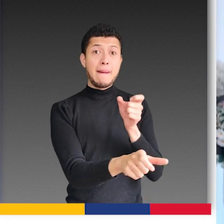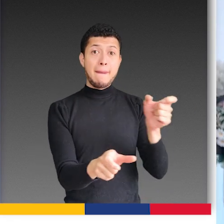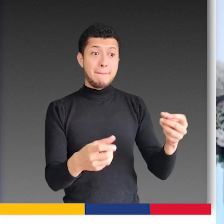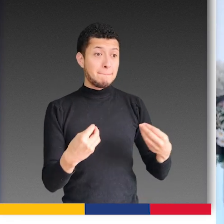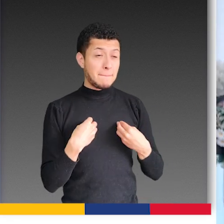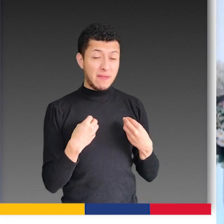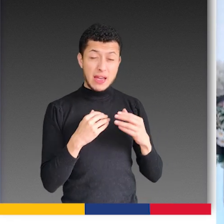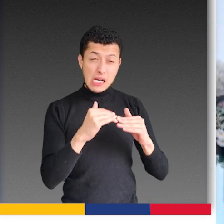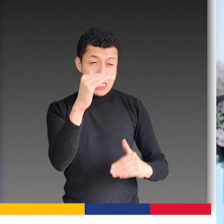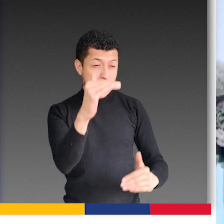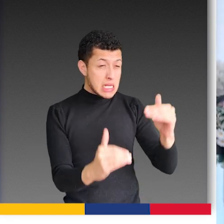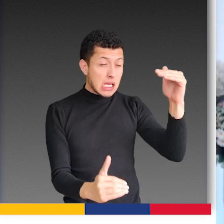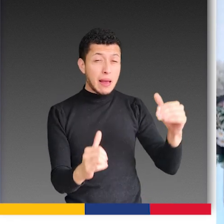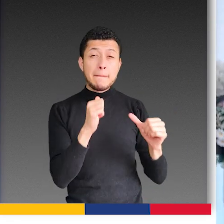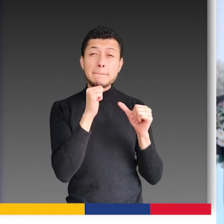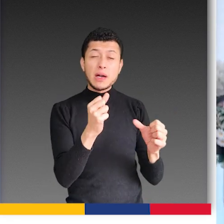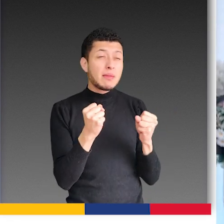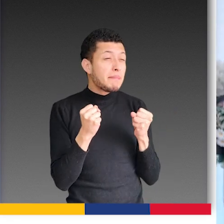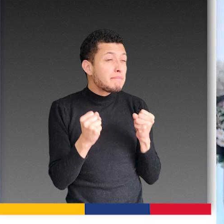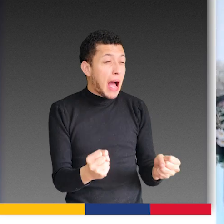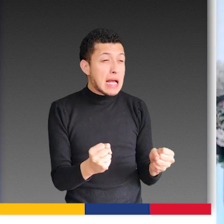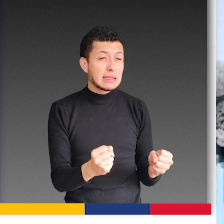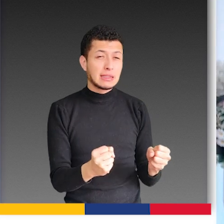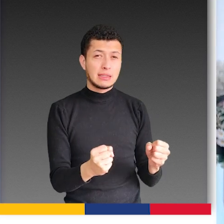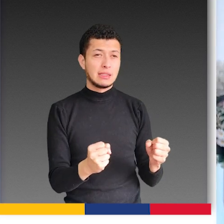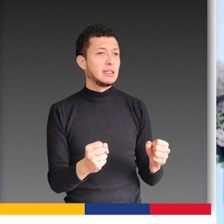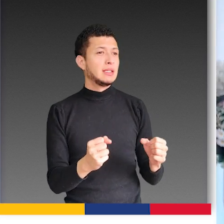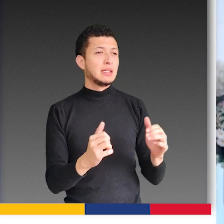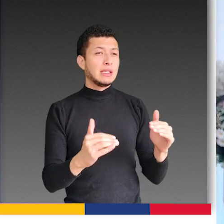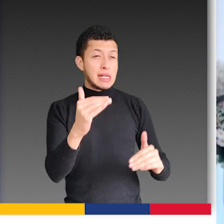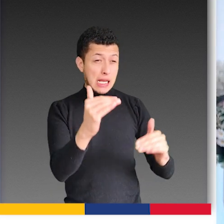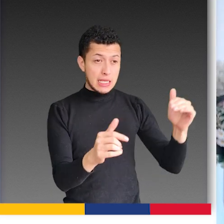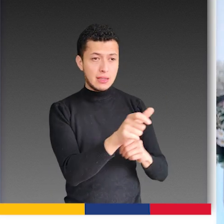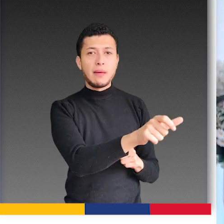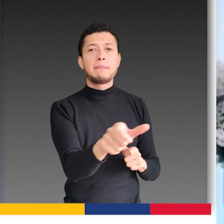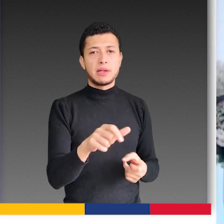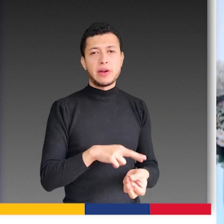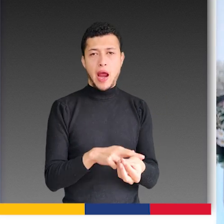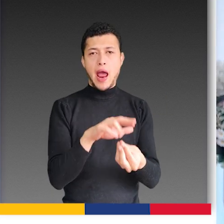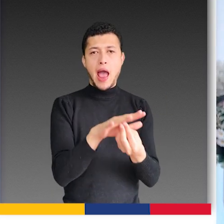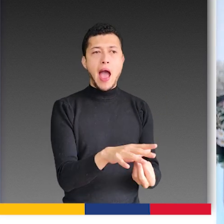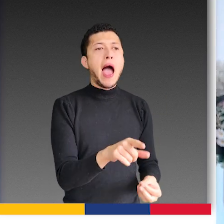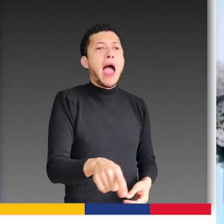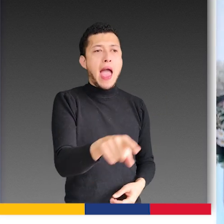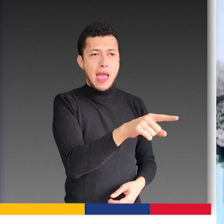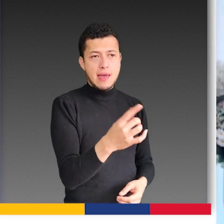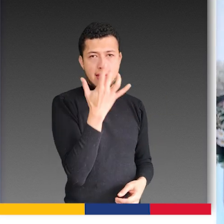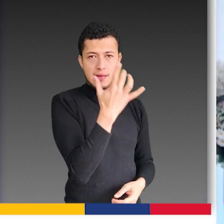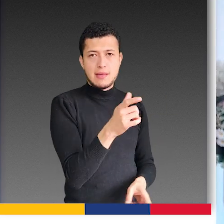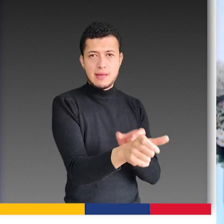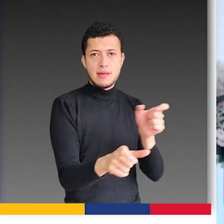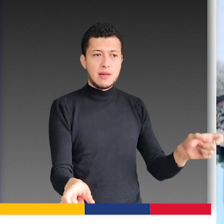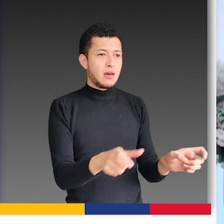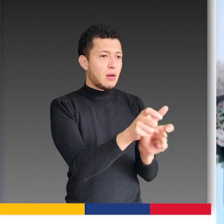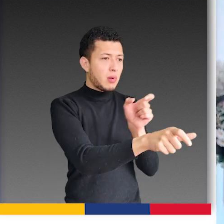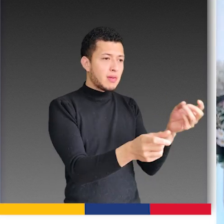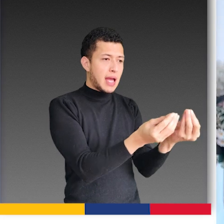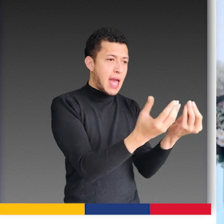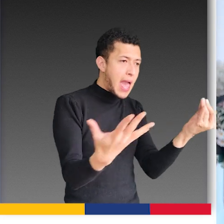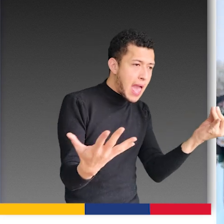nuestro país, las personas que viven con las mayores brechas de inequidad y desigualdad son